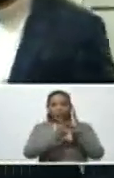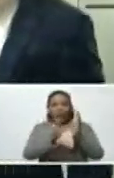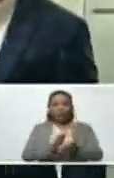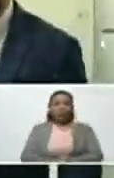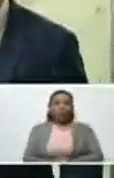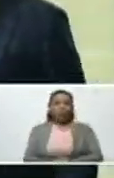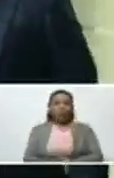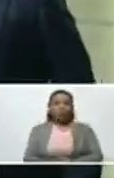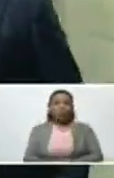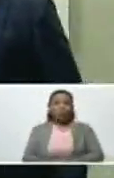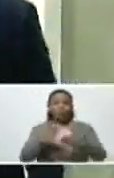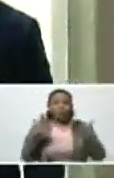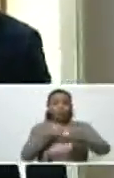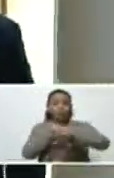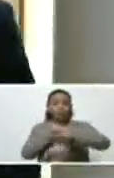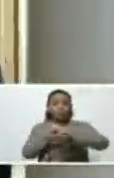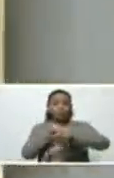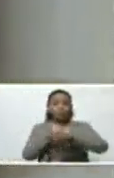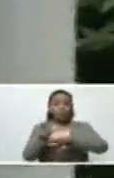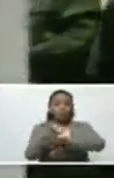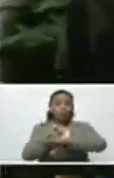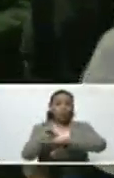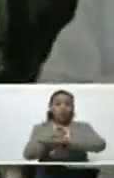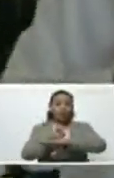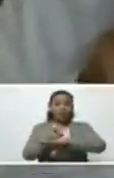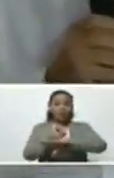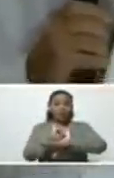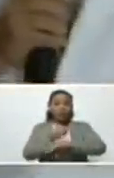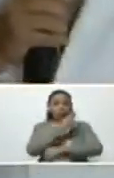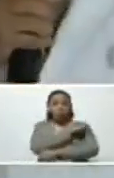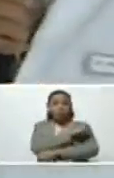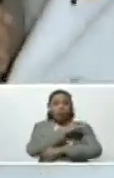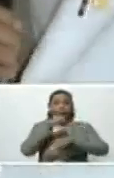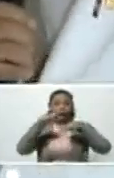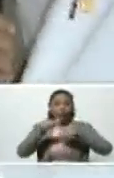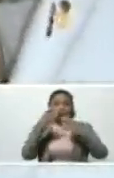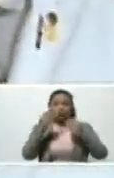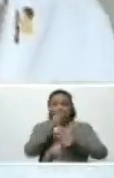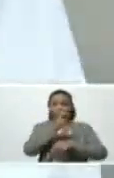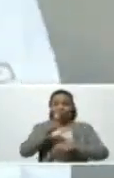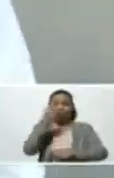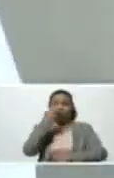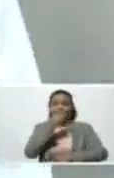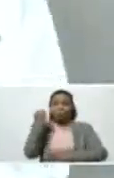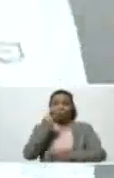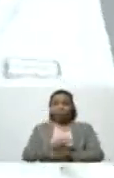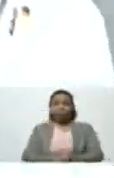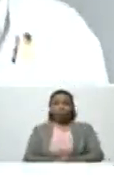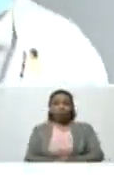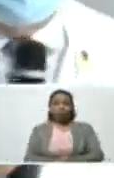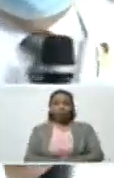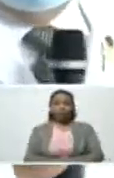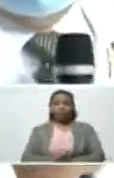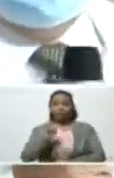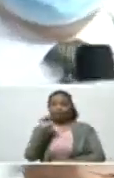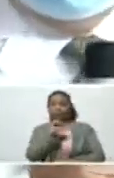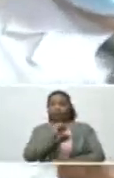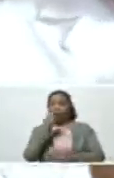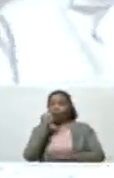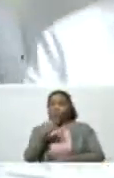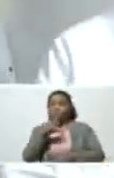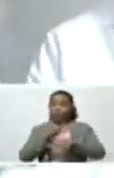de el ministerio, del gobierno, de hospitales. Aquí está mucha gente comprometida. Correcto. Bueno, doctor